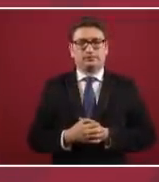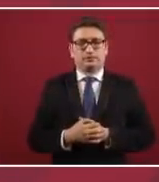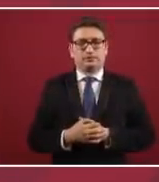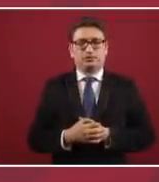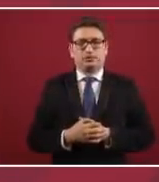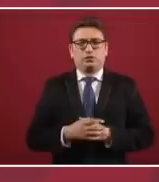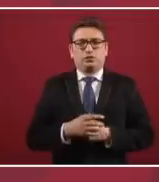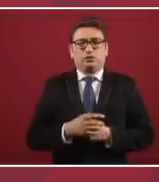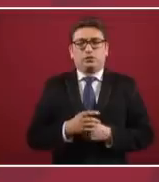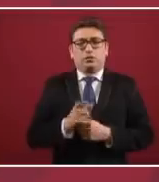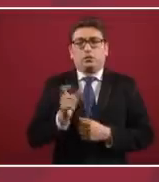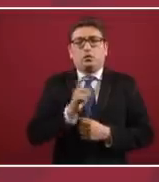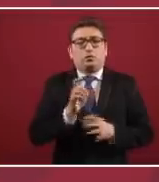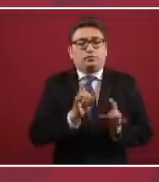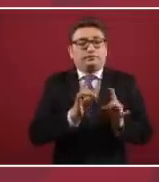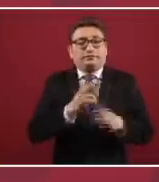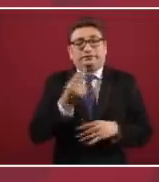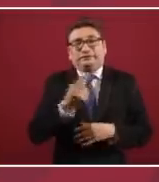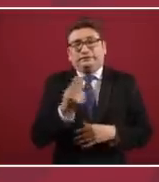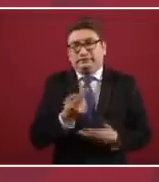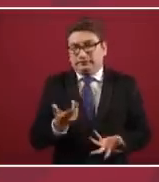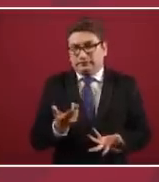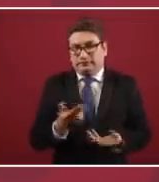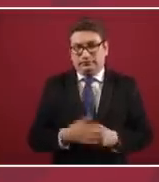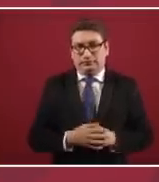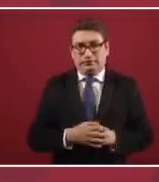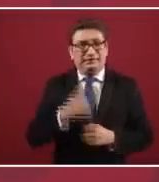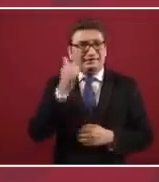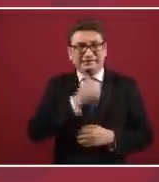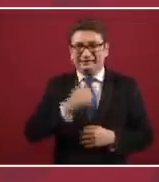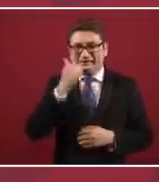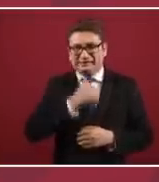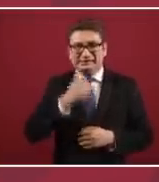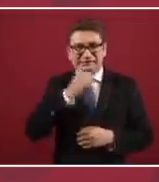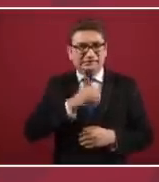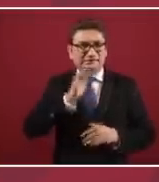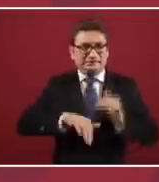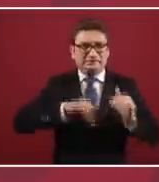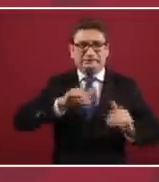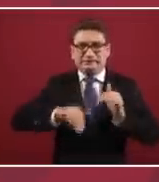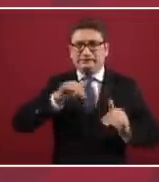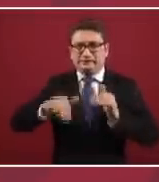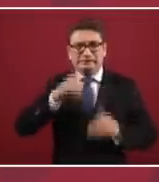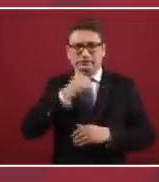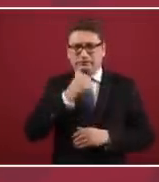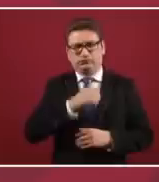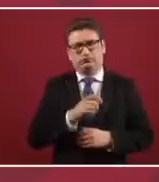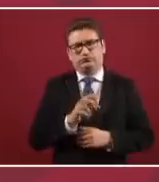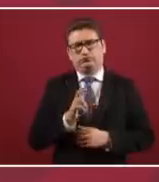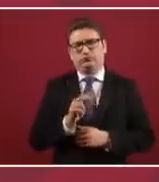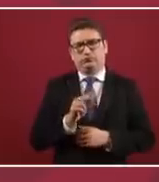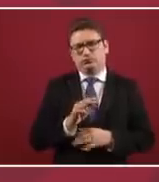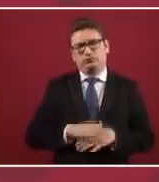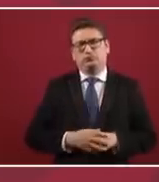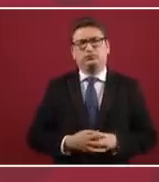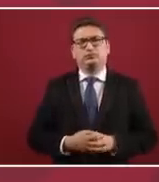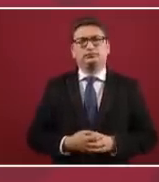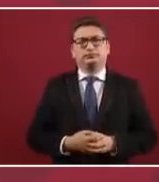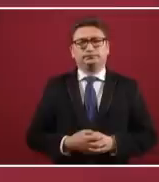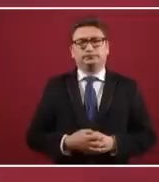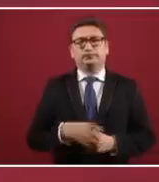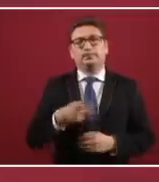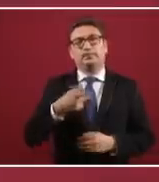necesite. También no se puede estar consultando todo, aunque